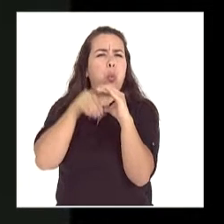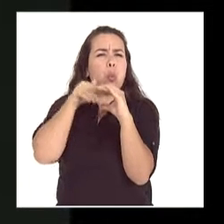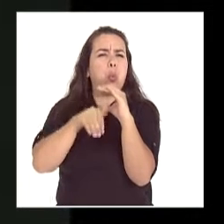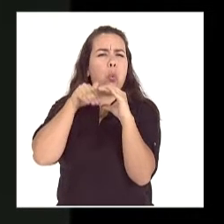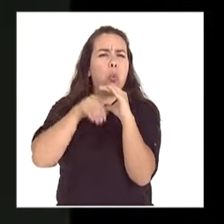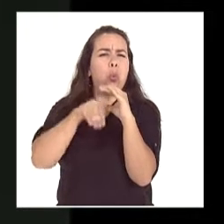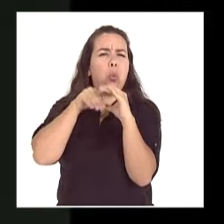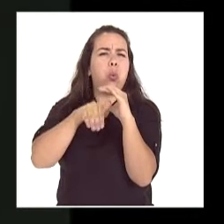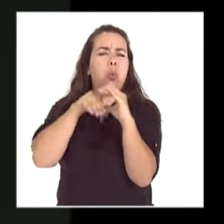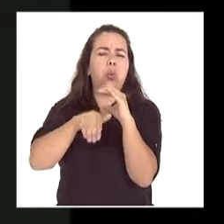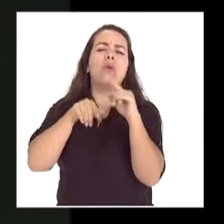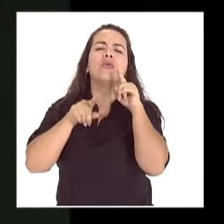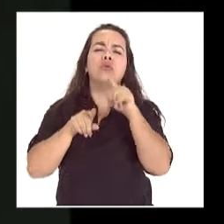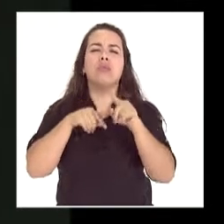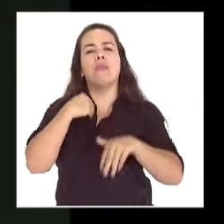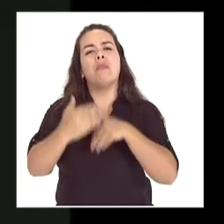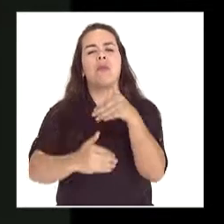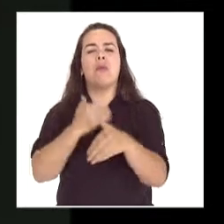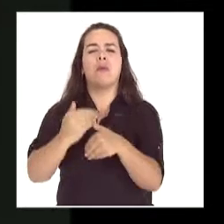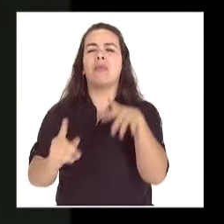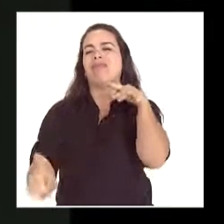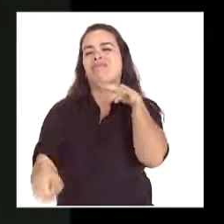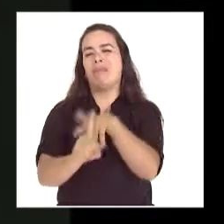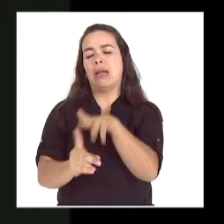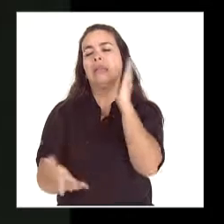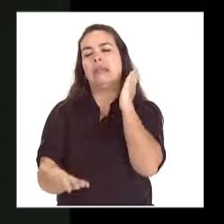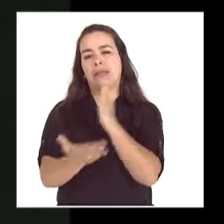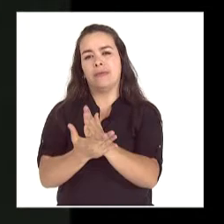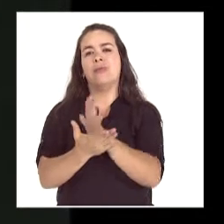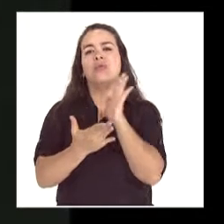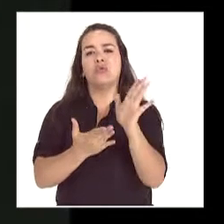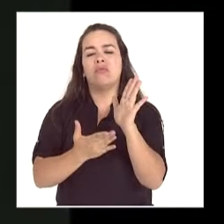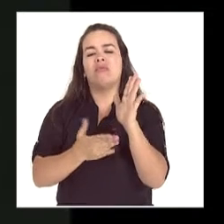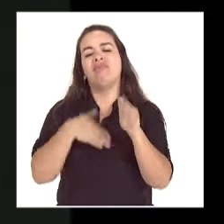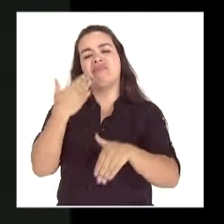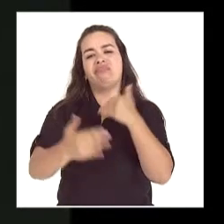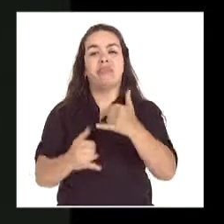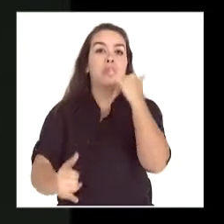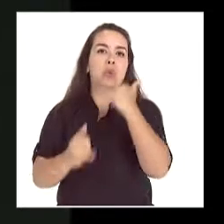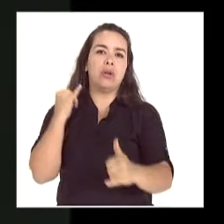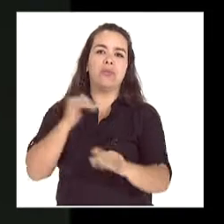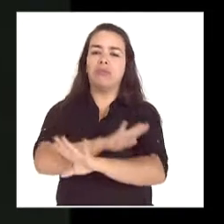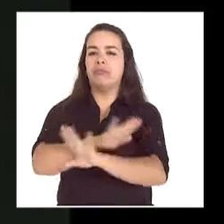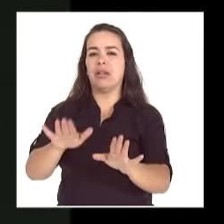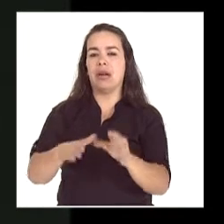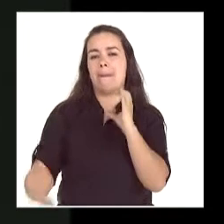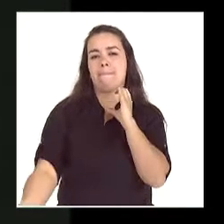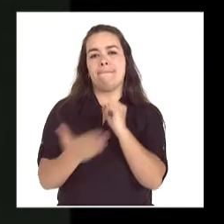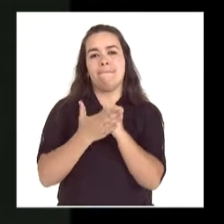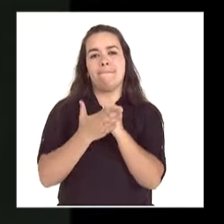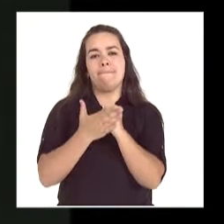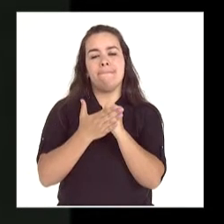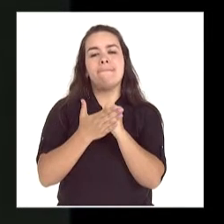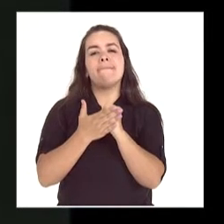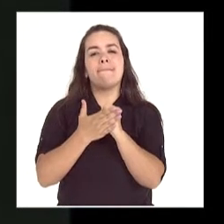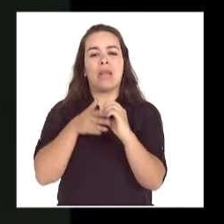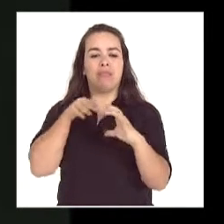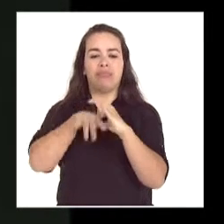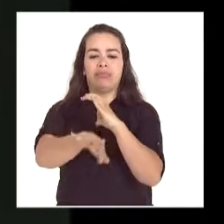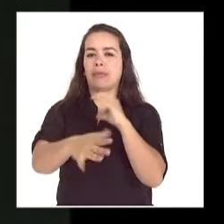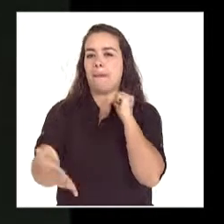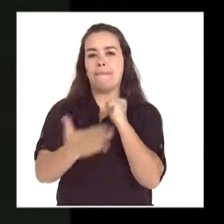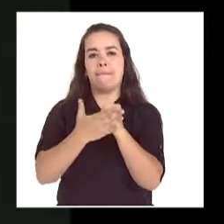que va formando la placa aterosclerótica y es lo que finalmente va a producir la obstrucción de la arteria en este